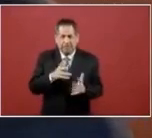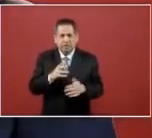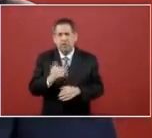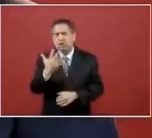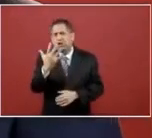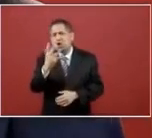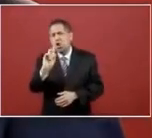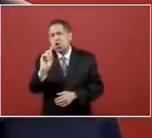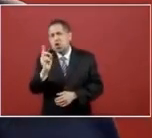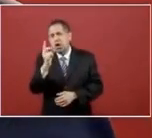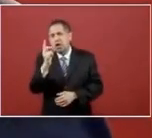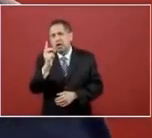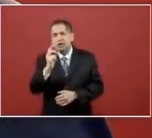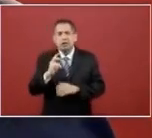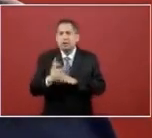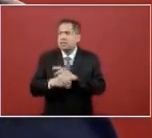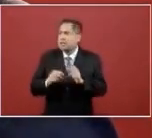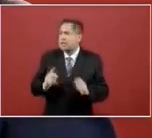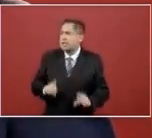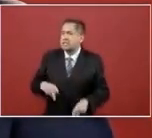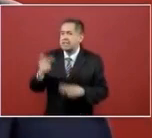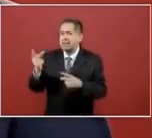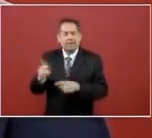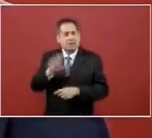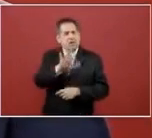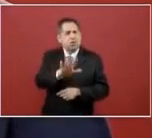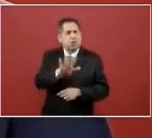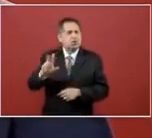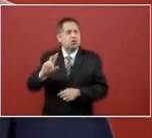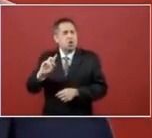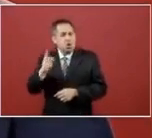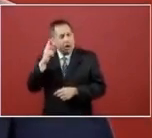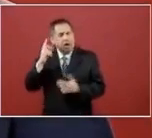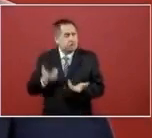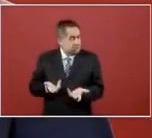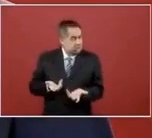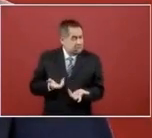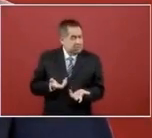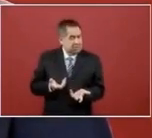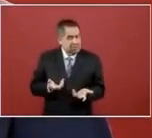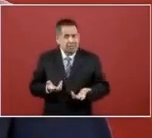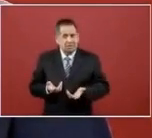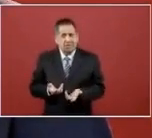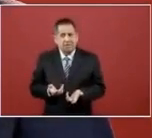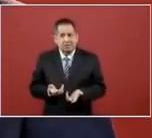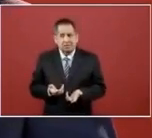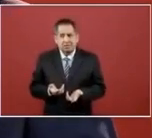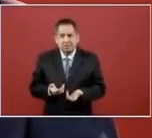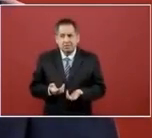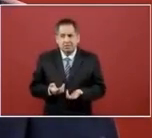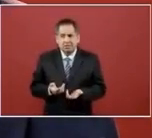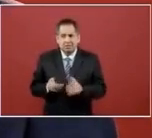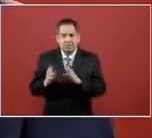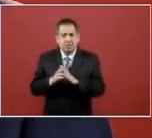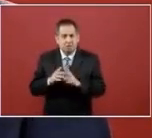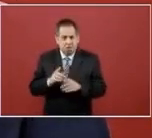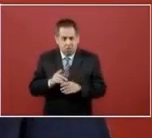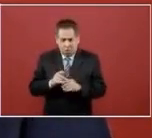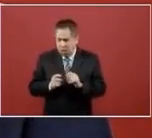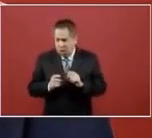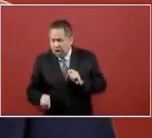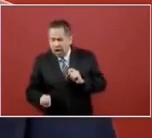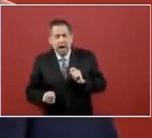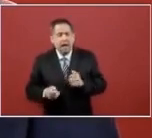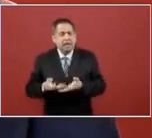y se vende en $55 el barril. porque no se le paga renta a la